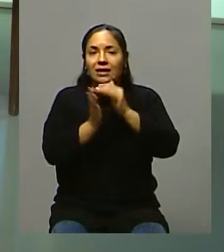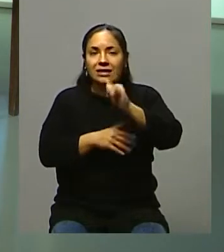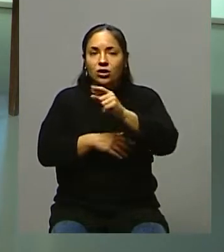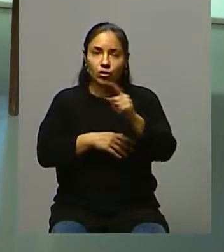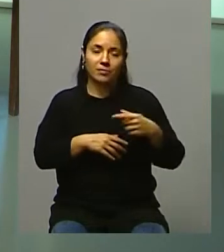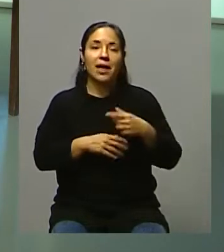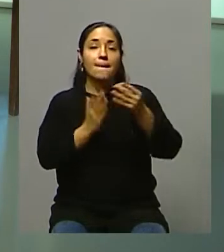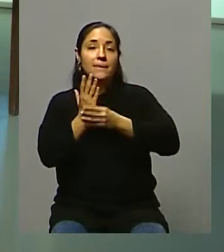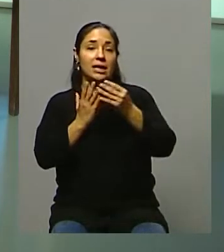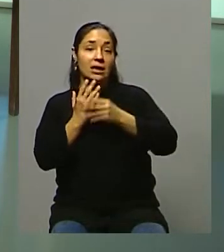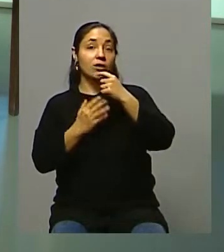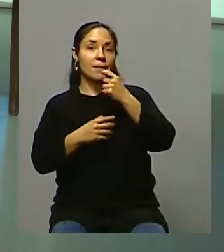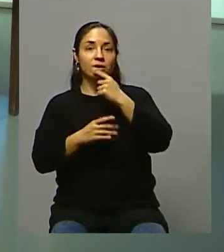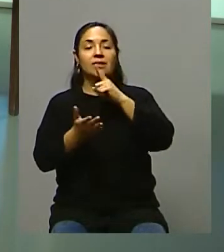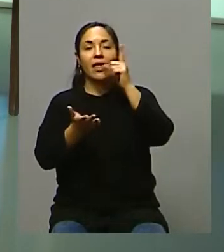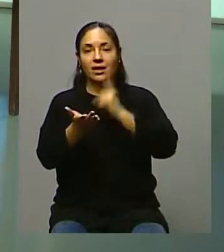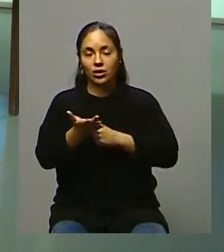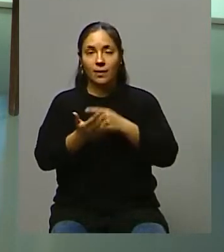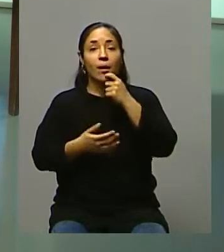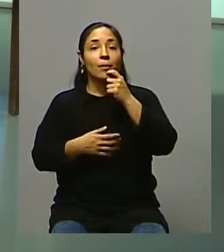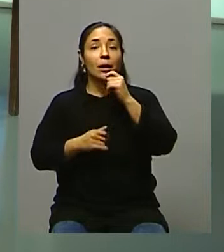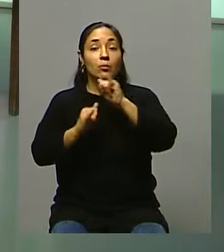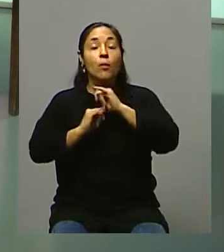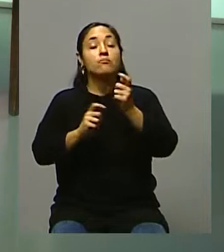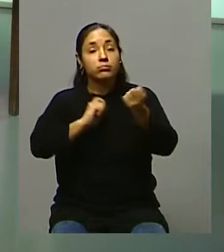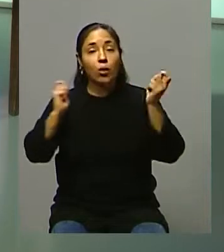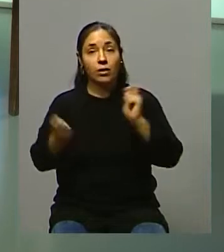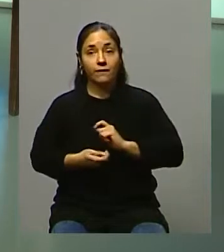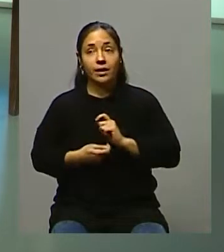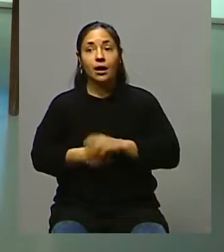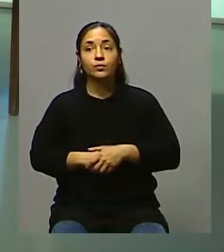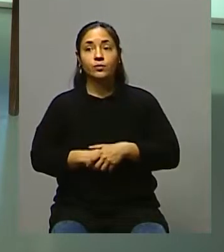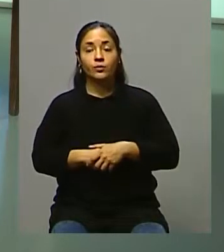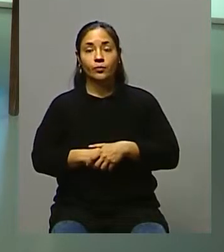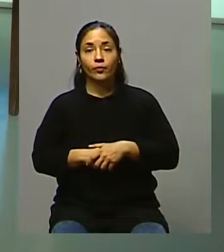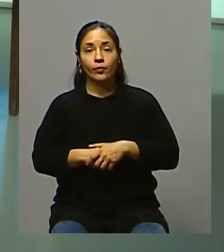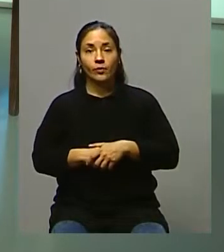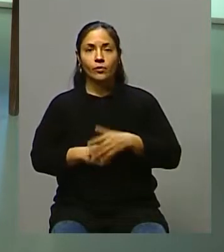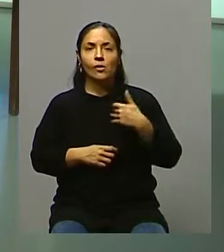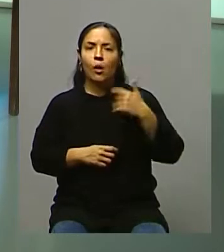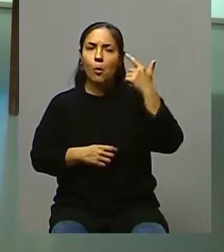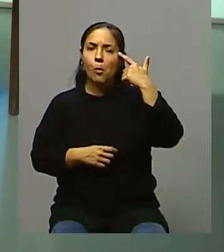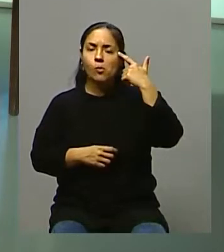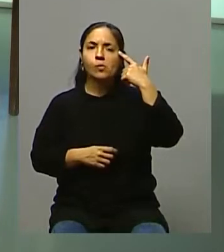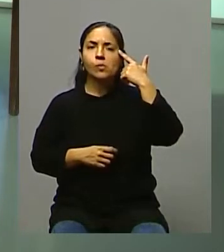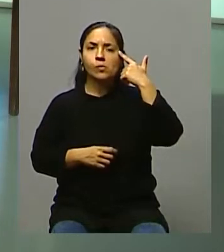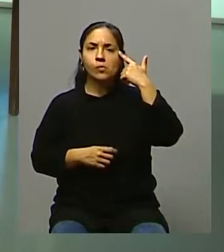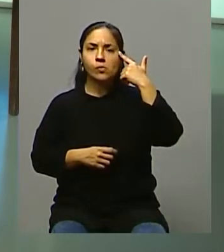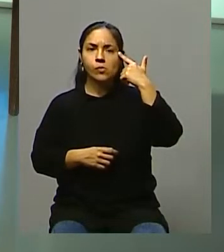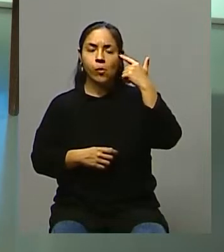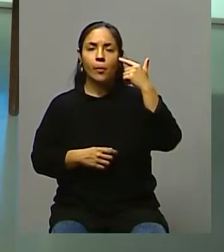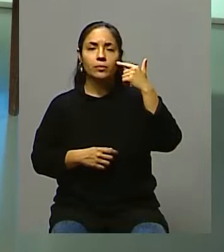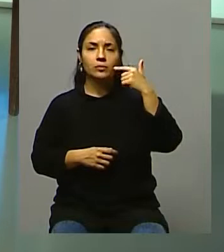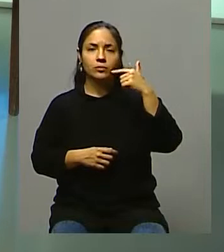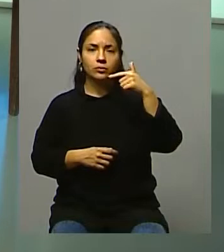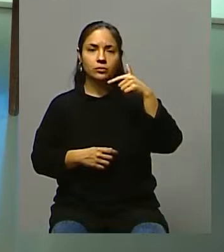de la Provincia, y si se va a modificar o no, creo que, bueno, por ahí tendríamos que ver qué lineamientos